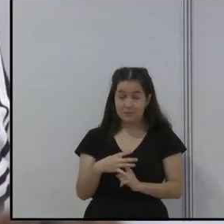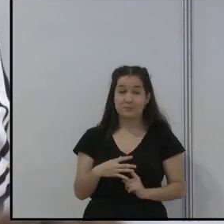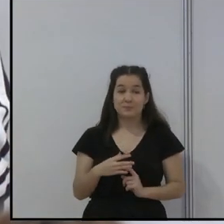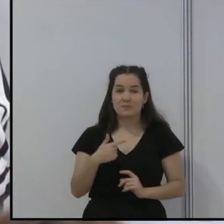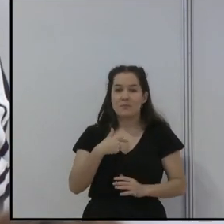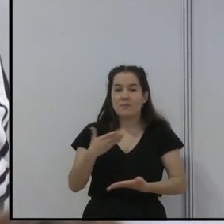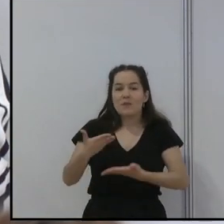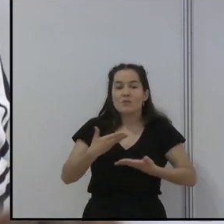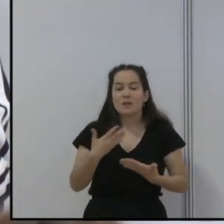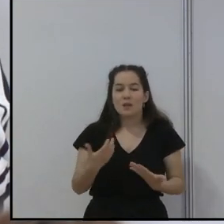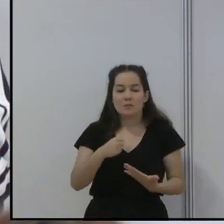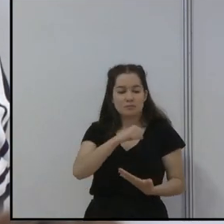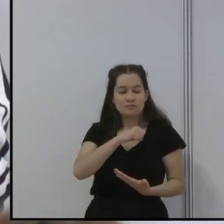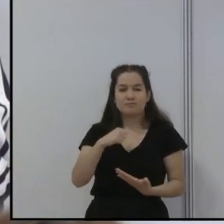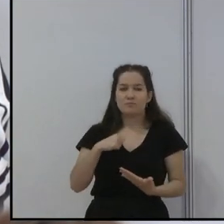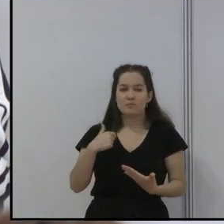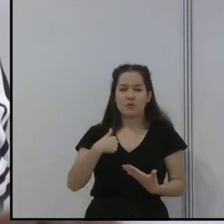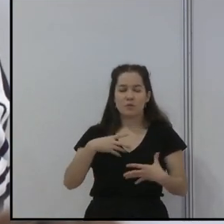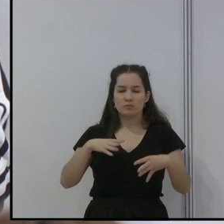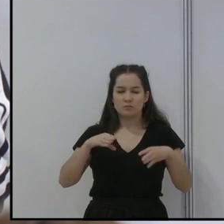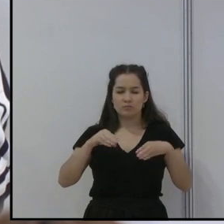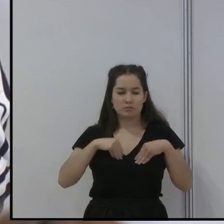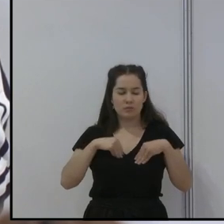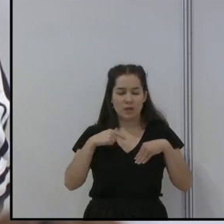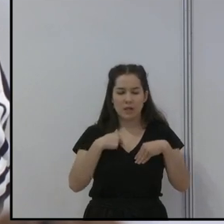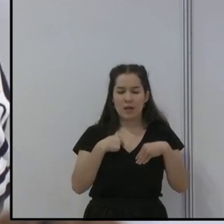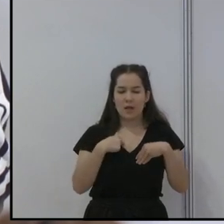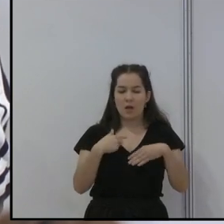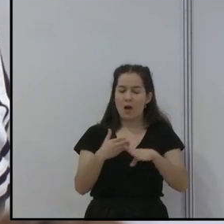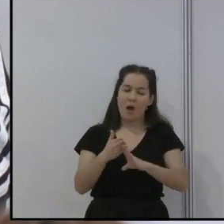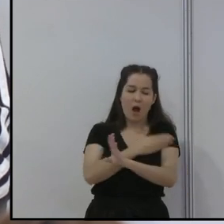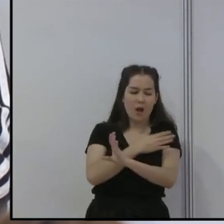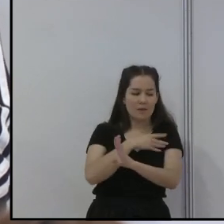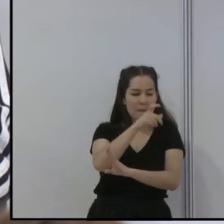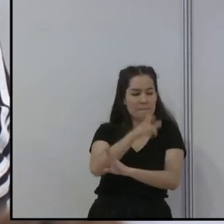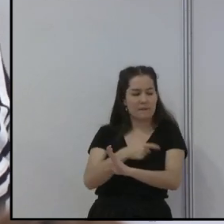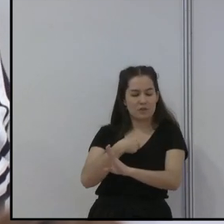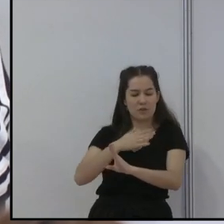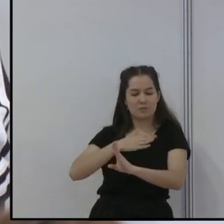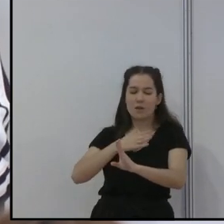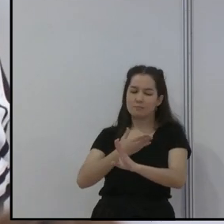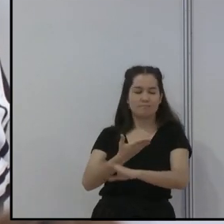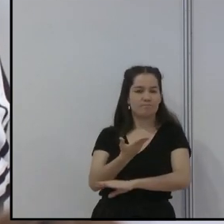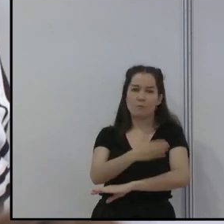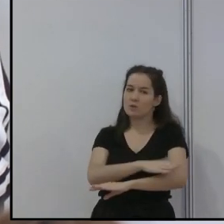ayudó fui yo dando por sentado que el tipo que había sido había muerto. Uh-huh. O sea, esa fue la decisión más clara y